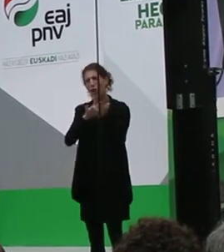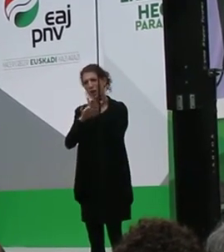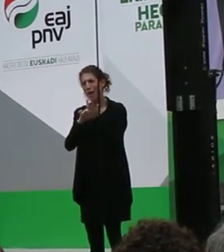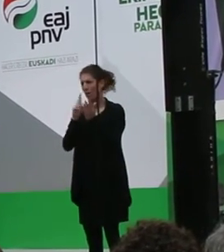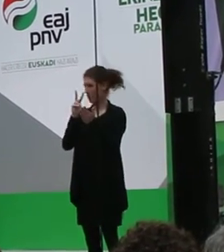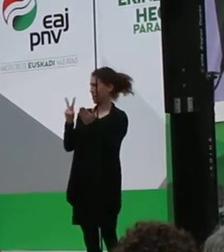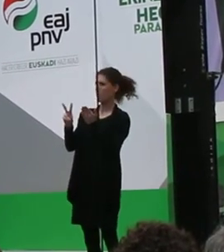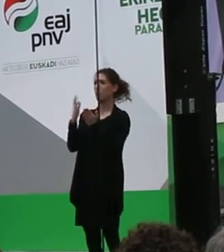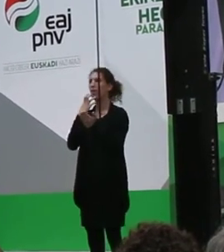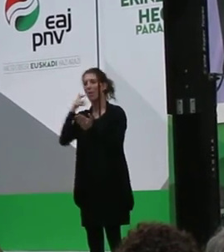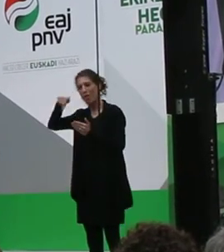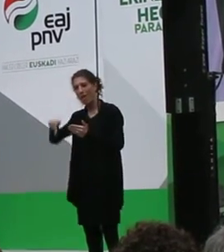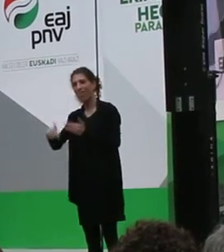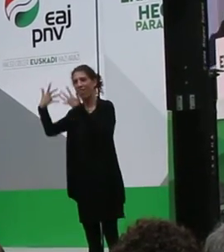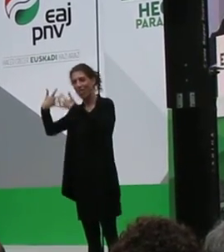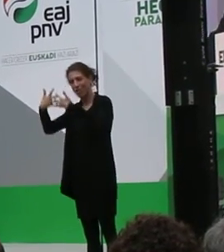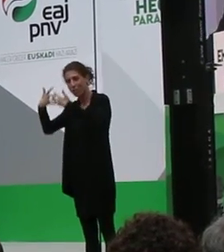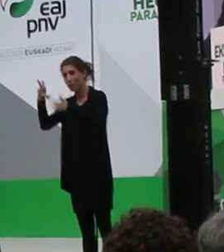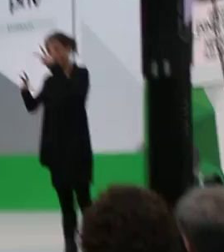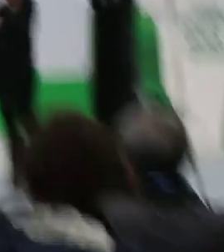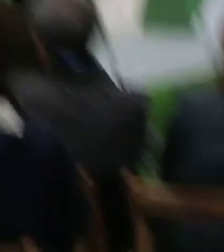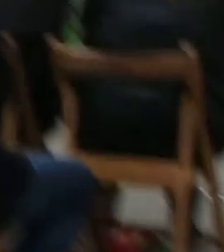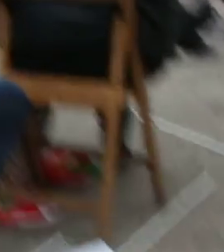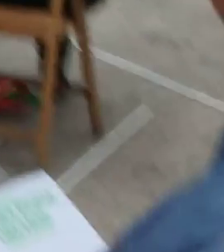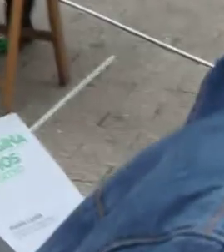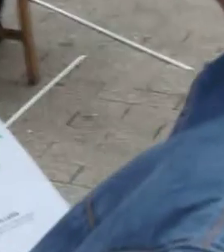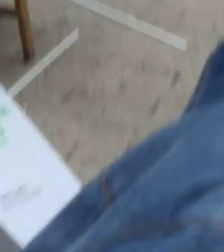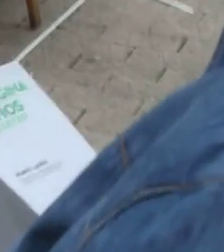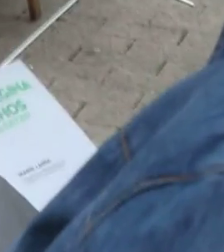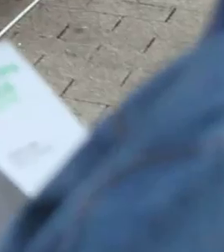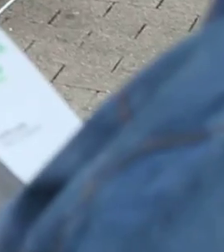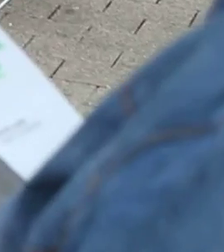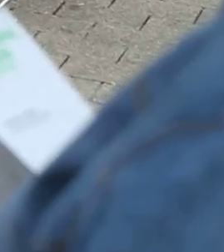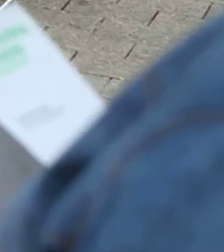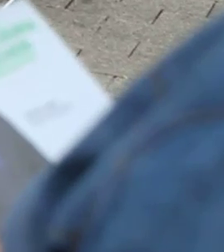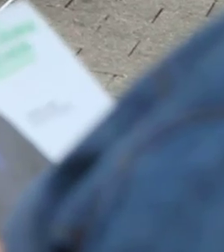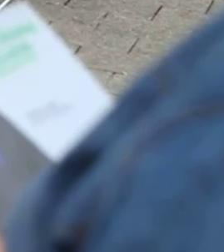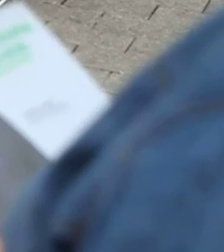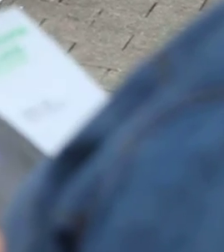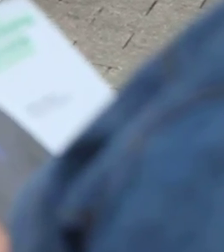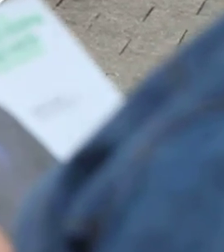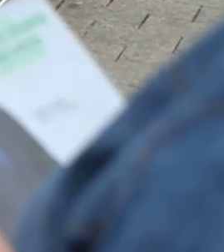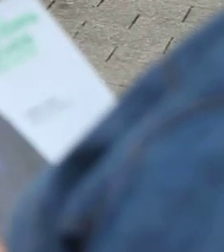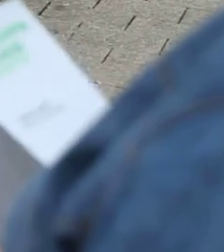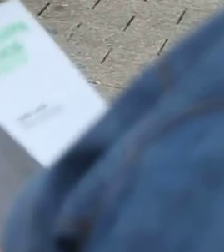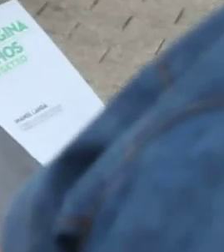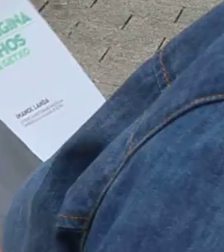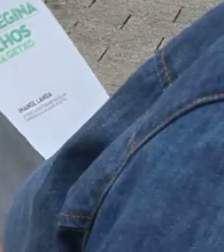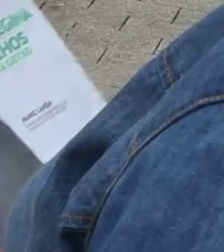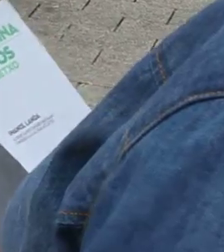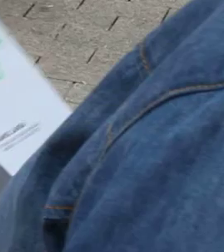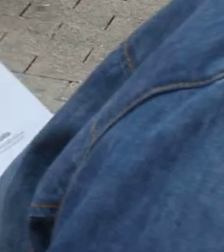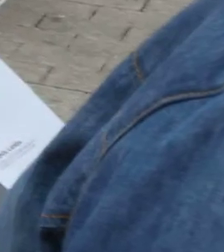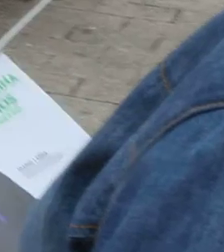positivas en la industria vasca, como ha destacado Unai. Acuerdos que nos han permitido blindar los